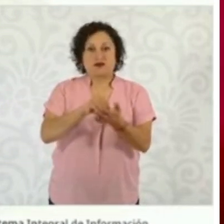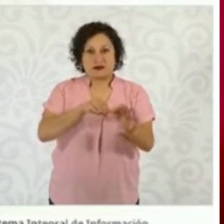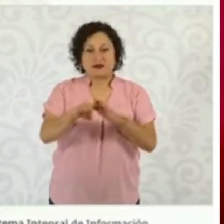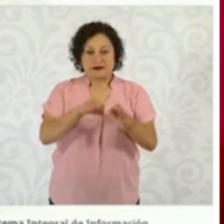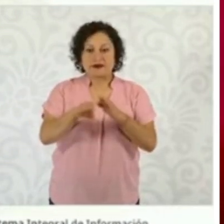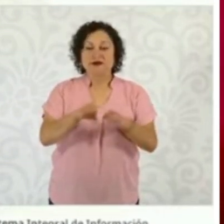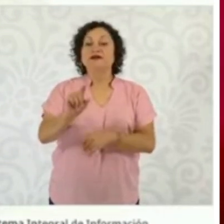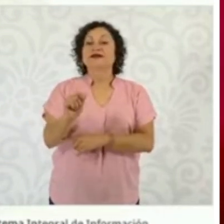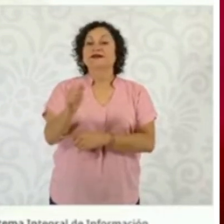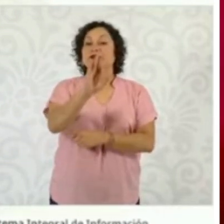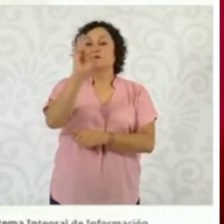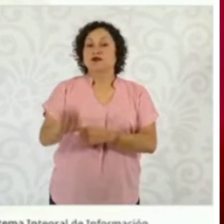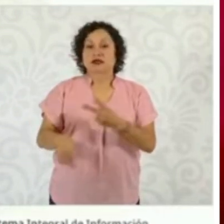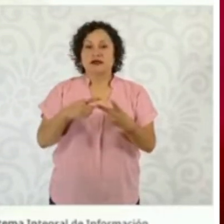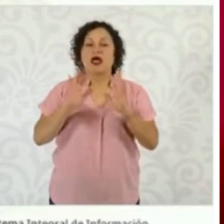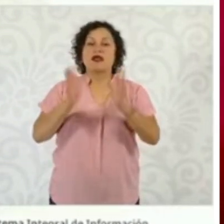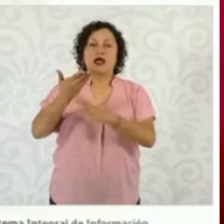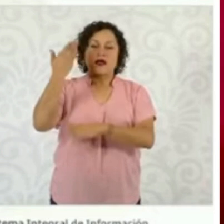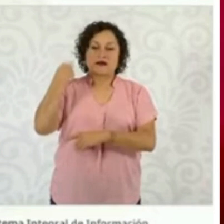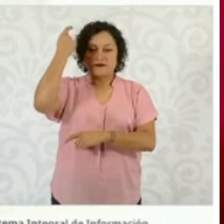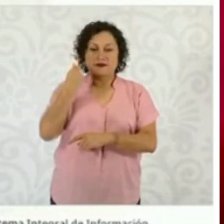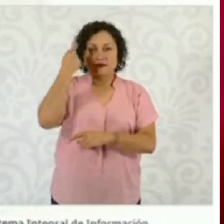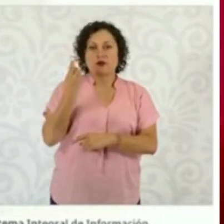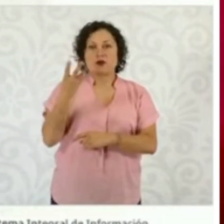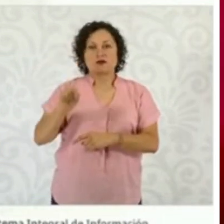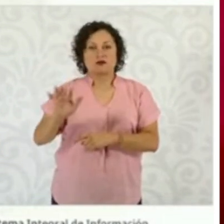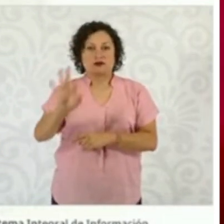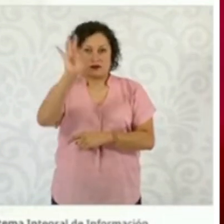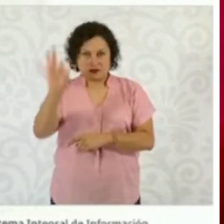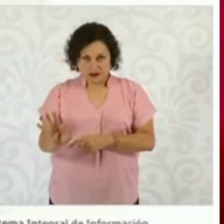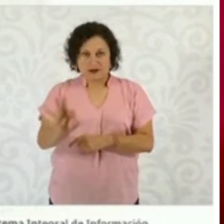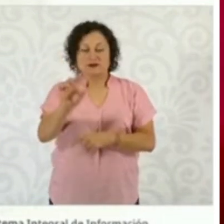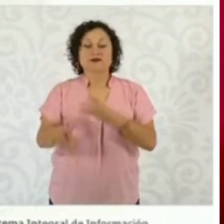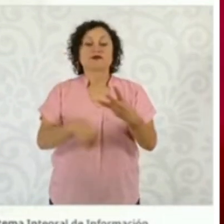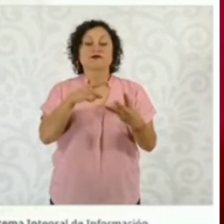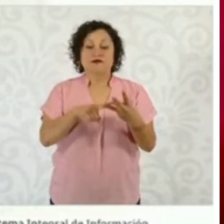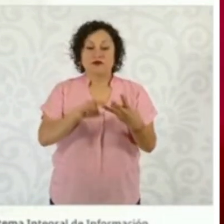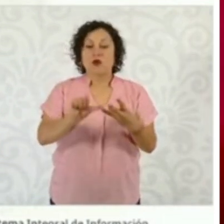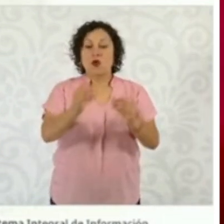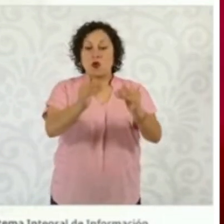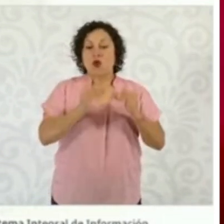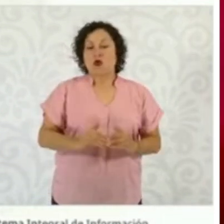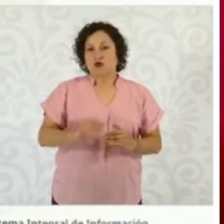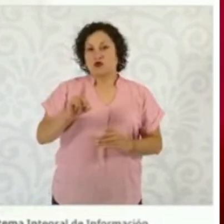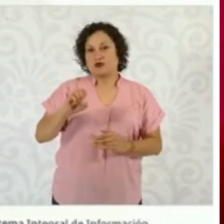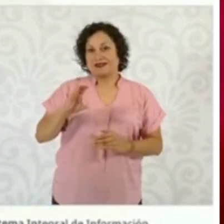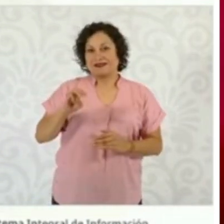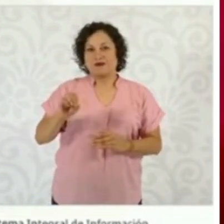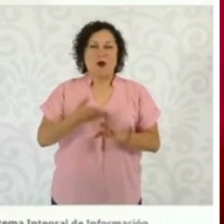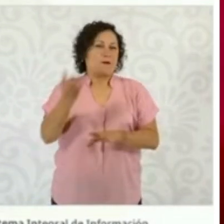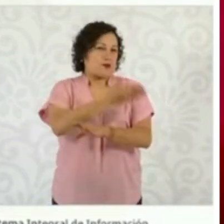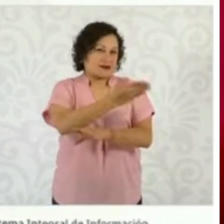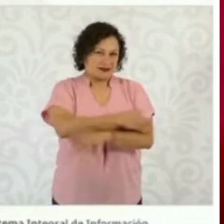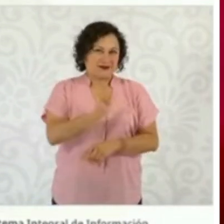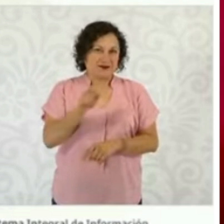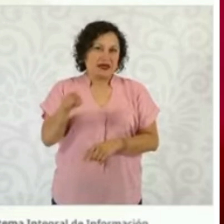76%. Pensionados, 4.5%. En el caso del 10º transitorio, que es el régimen anterior, para